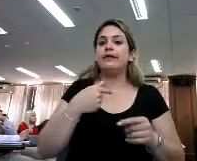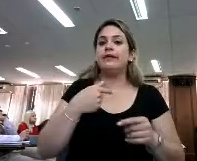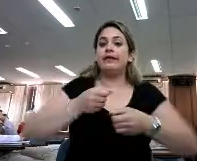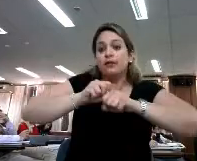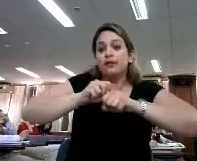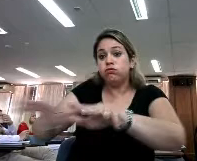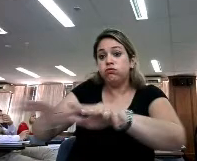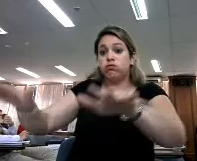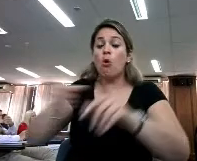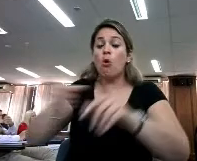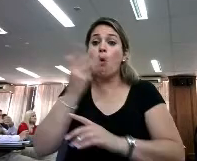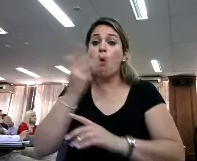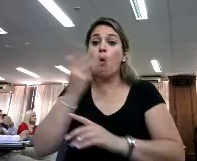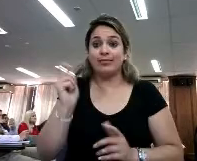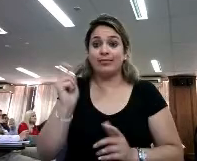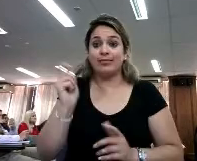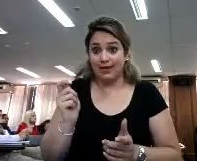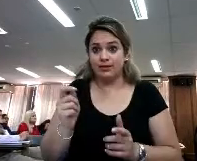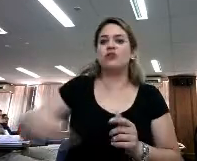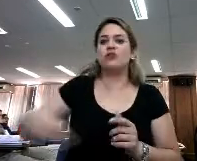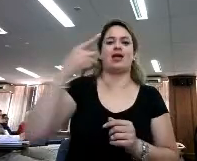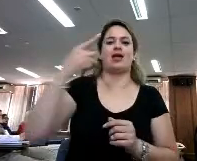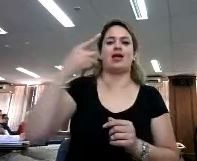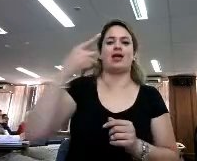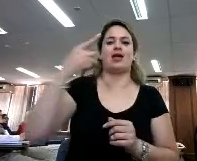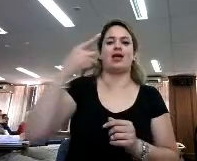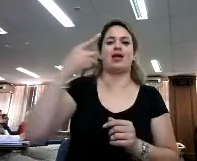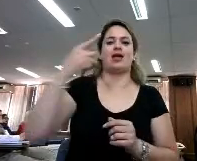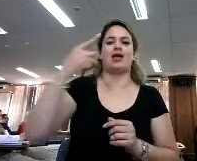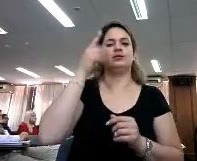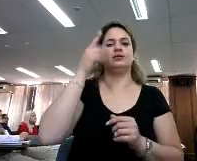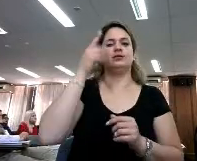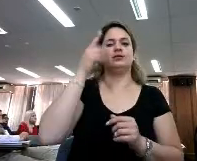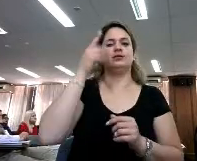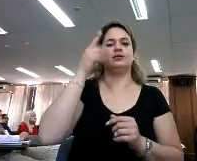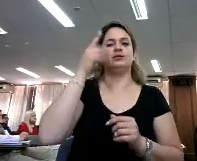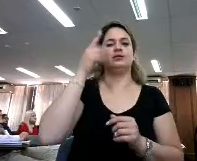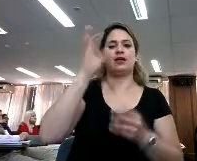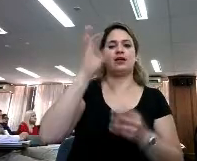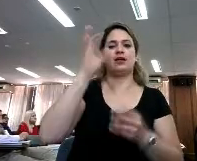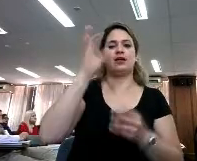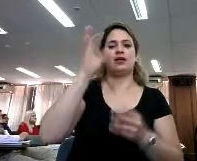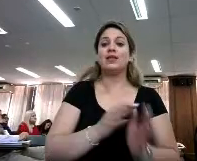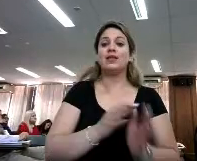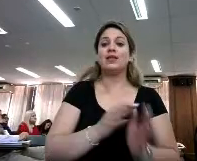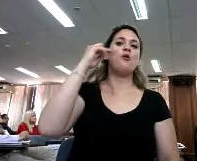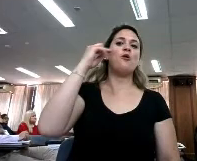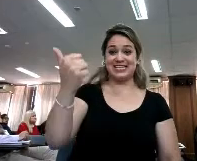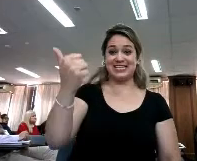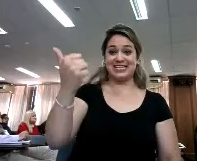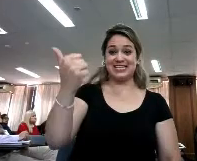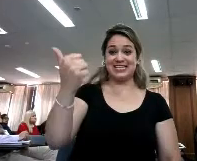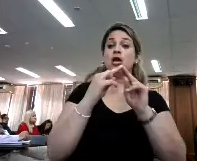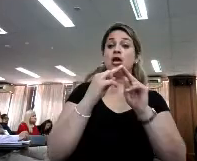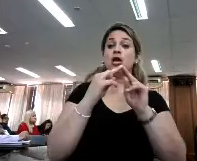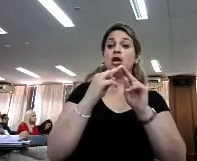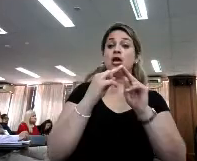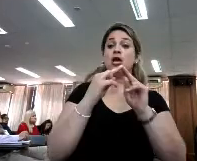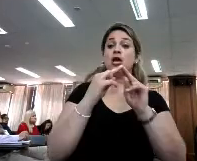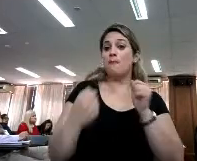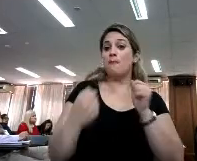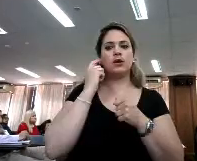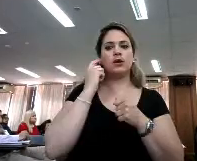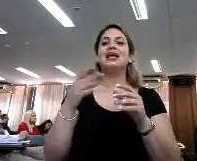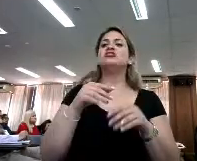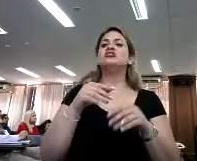como la cadena de distribución que ya conocemos del libro, a partir del año 96 y por los tratados OMPI de Internet, OMPI es la Organización Mundial de la